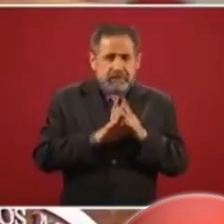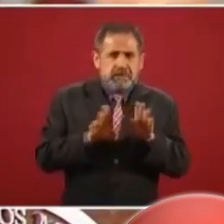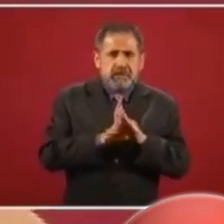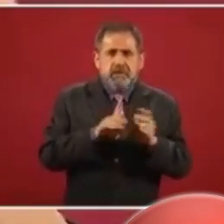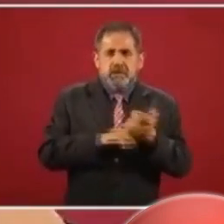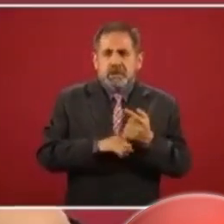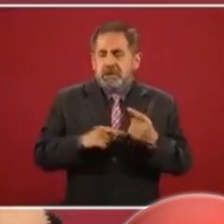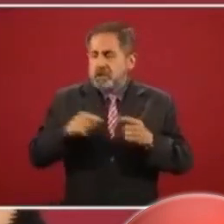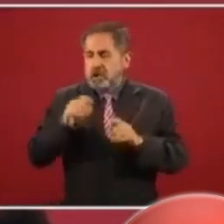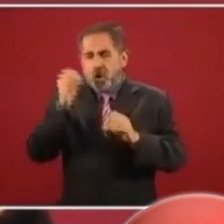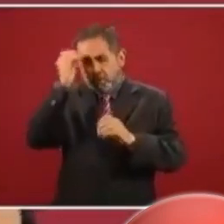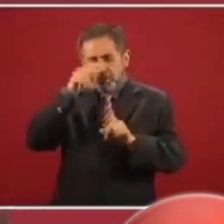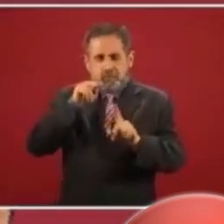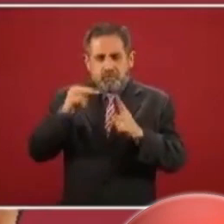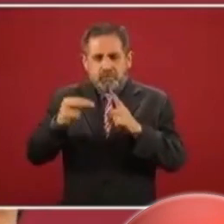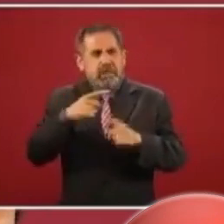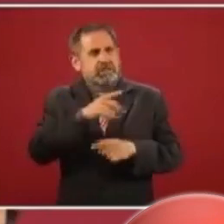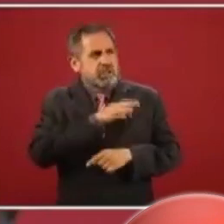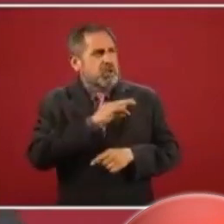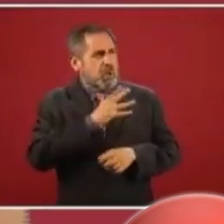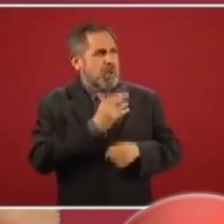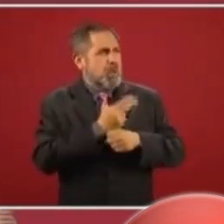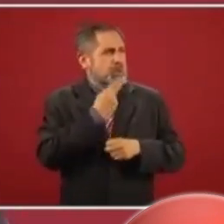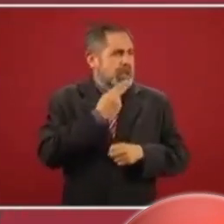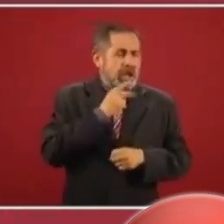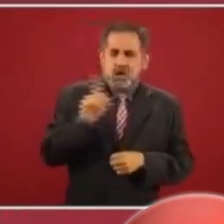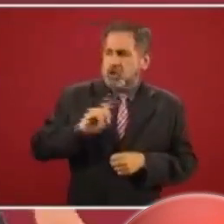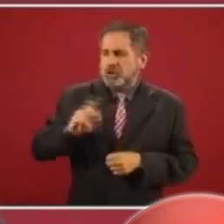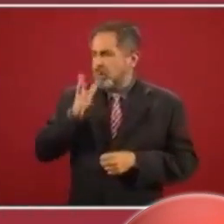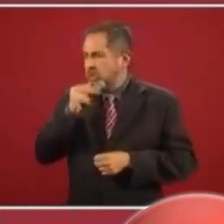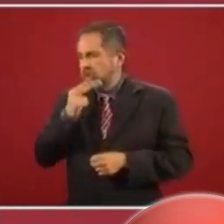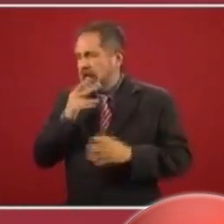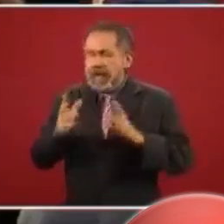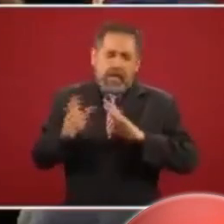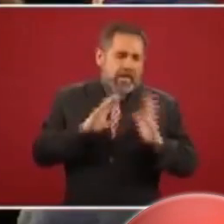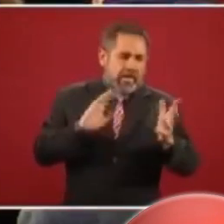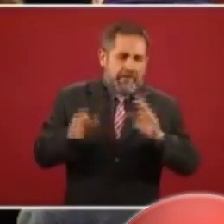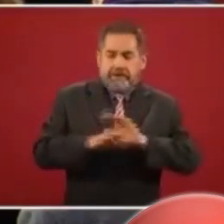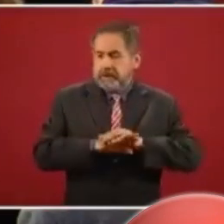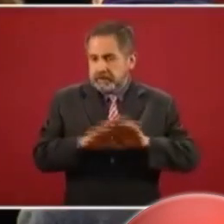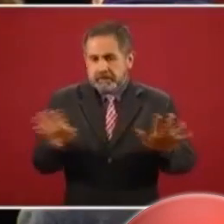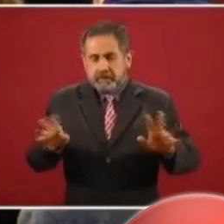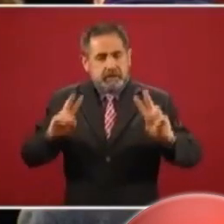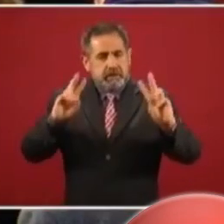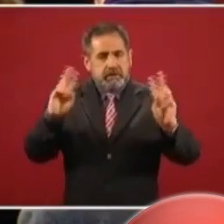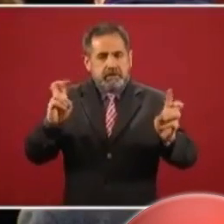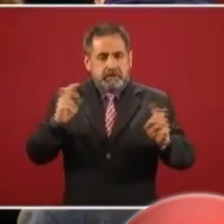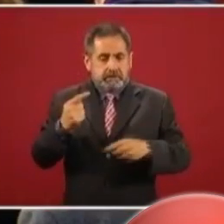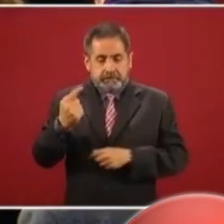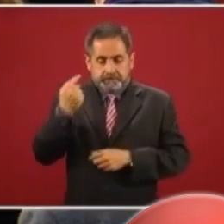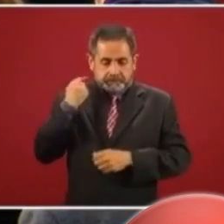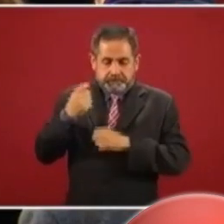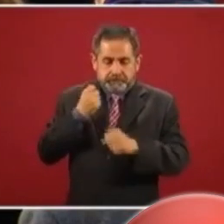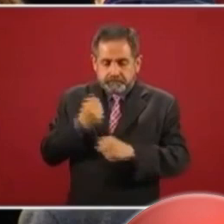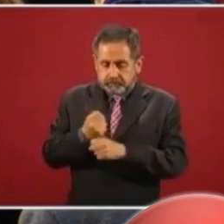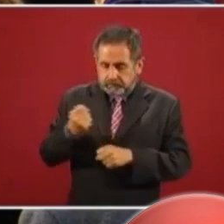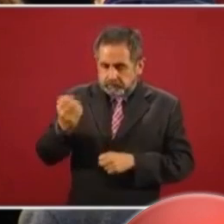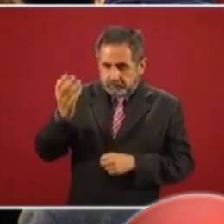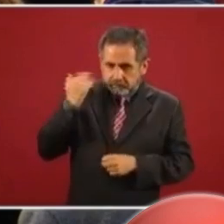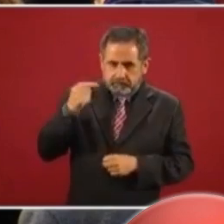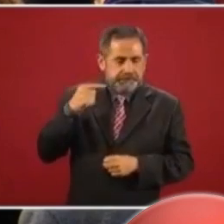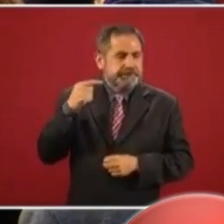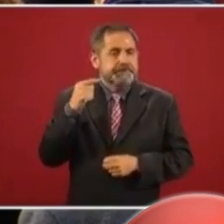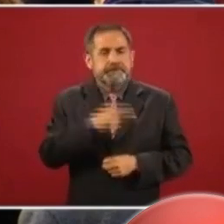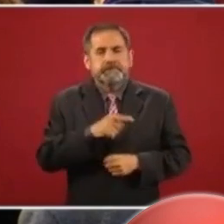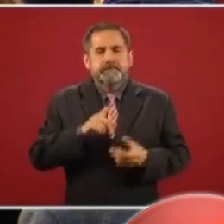puntos de vista, entre quienes decían que sí se podía utilizar, que no. En fin, tomamos el tema el año pasado, y lo